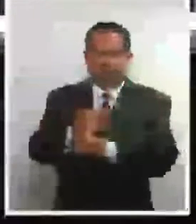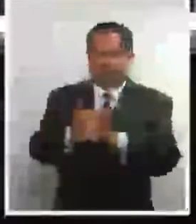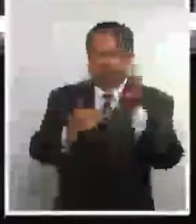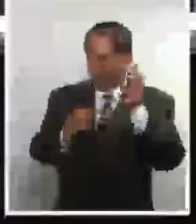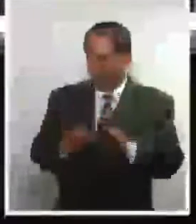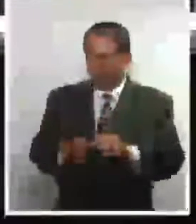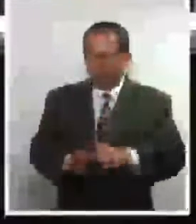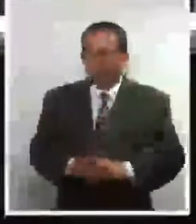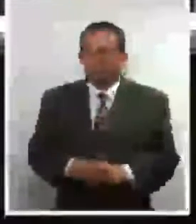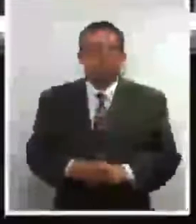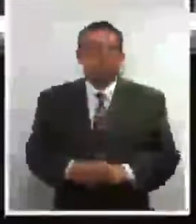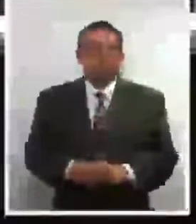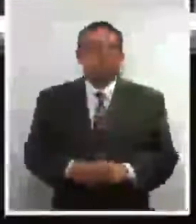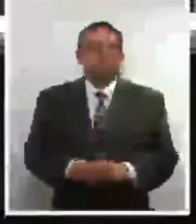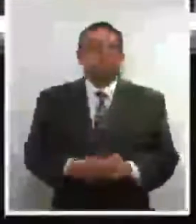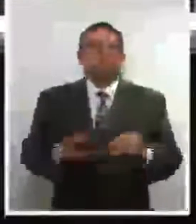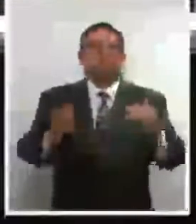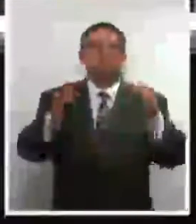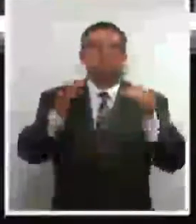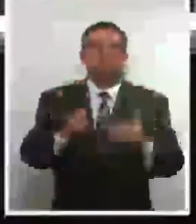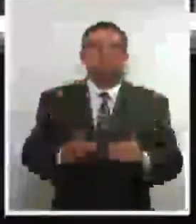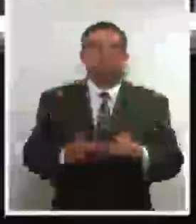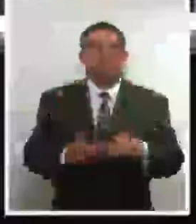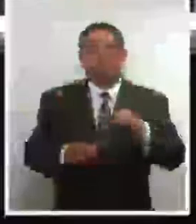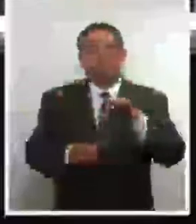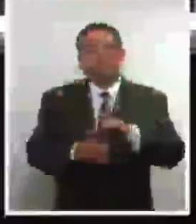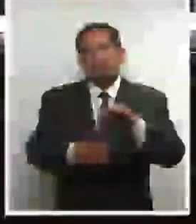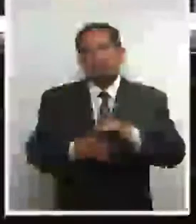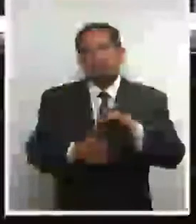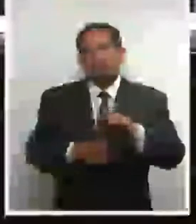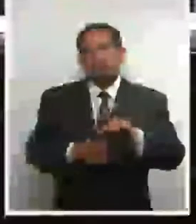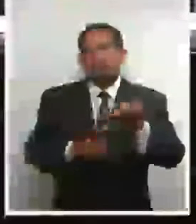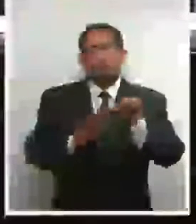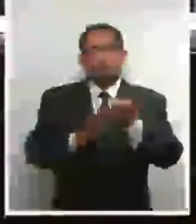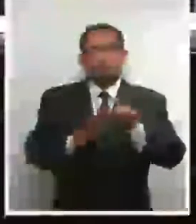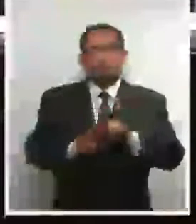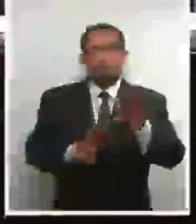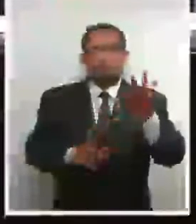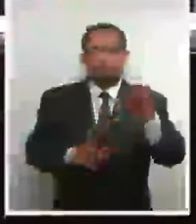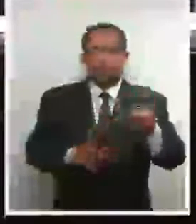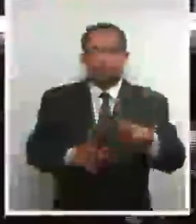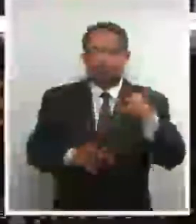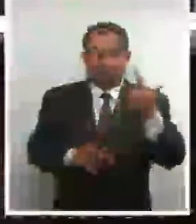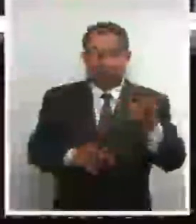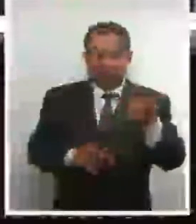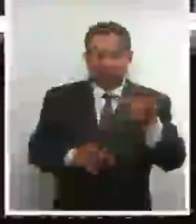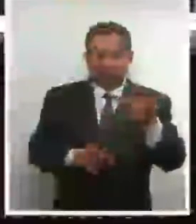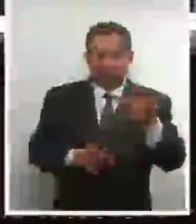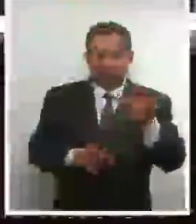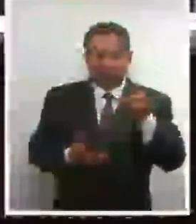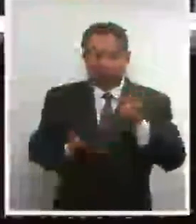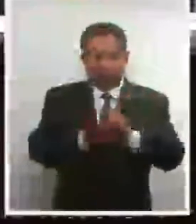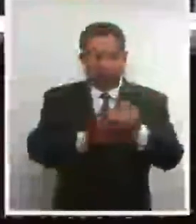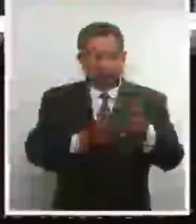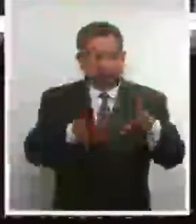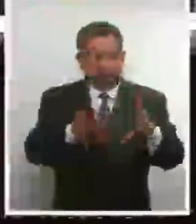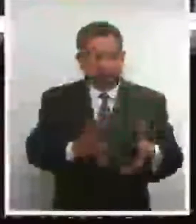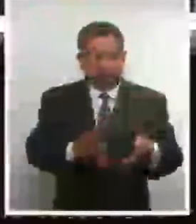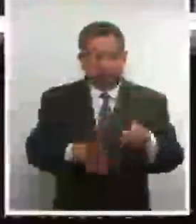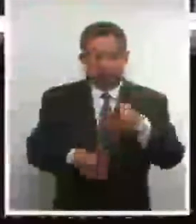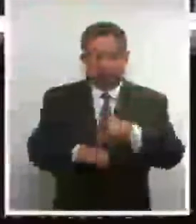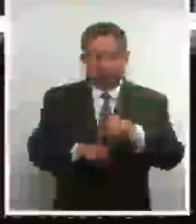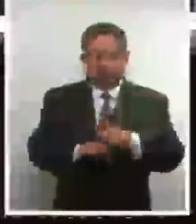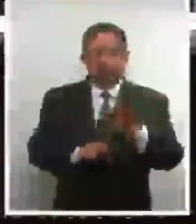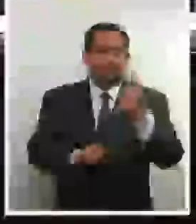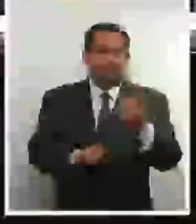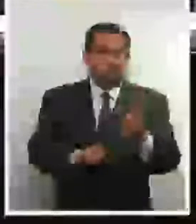artículo. A continuación, se procederá a la votación del artículo 48 en términos del dictamen, el